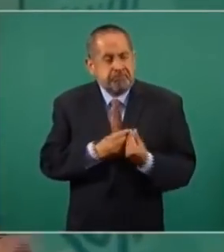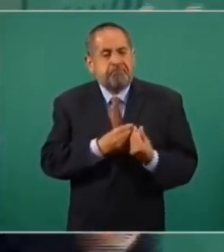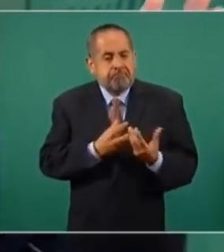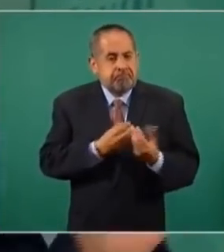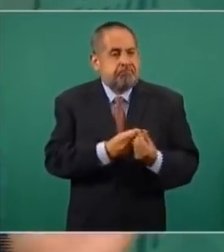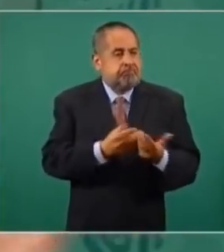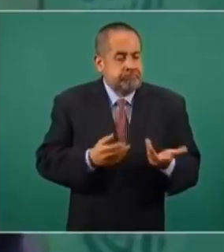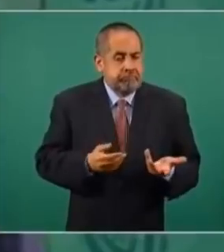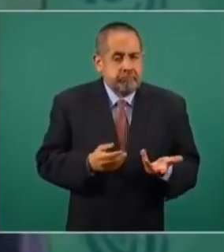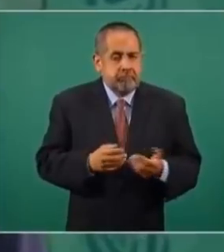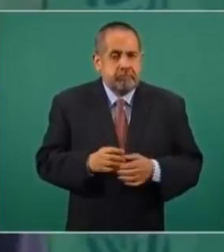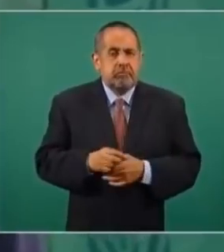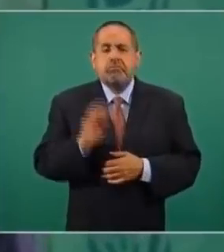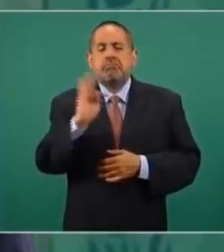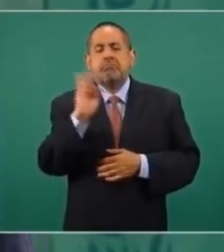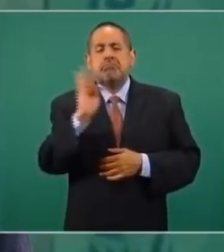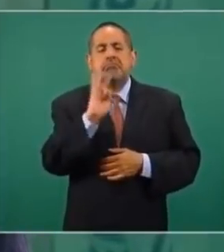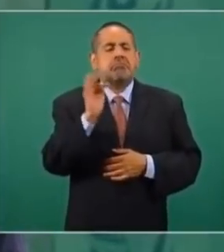pido